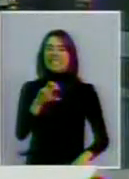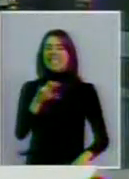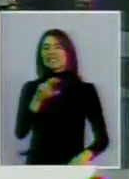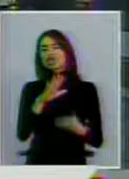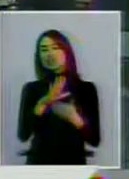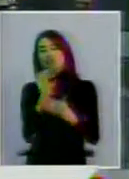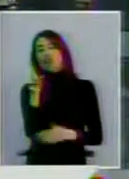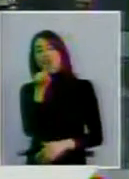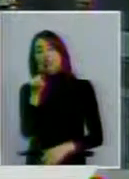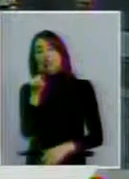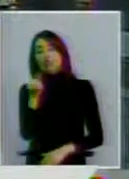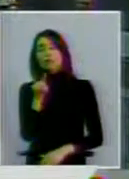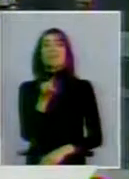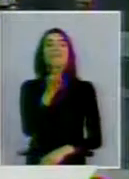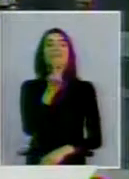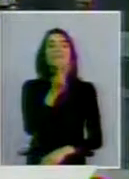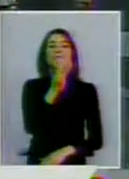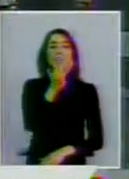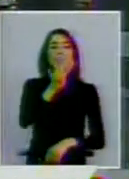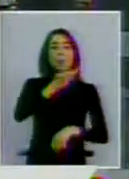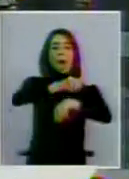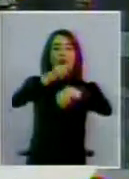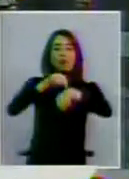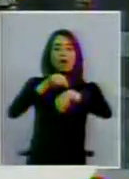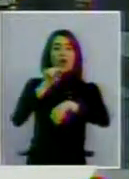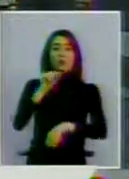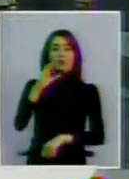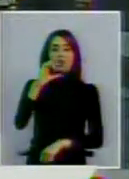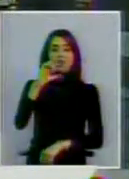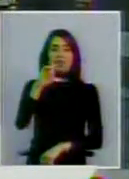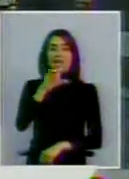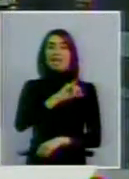24horas.cl, en unos segundos nada más, vamos a tener las